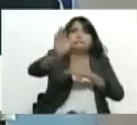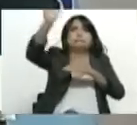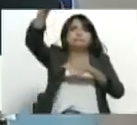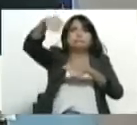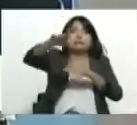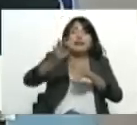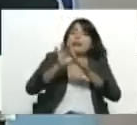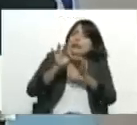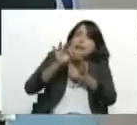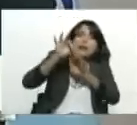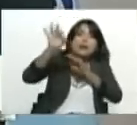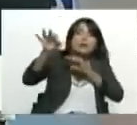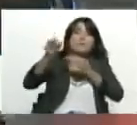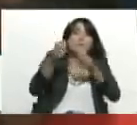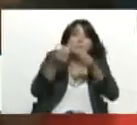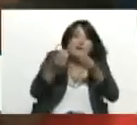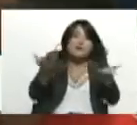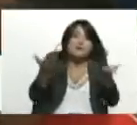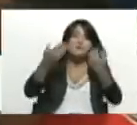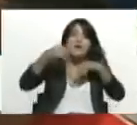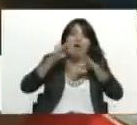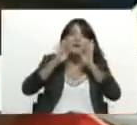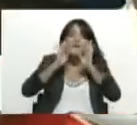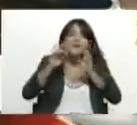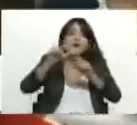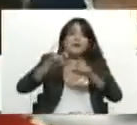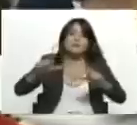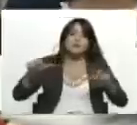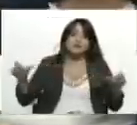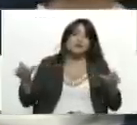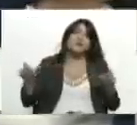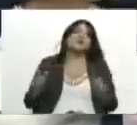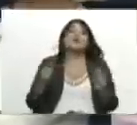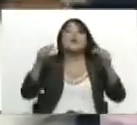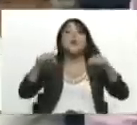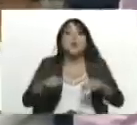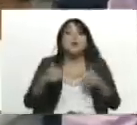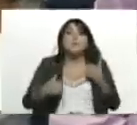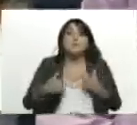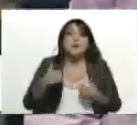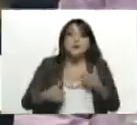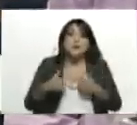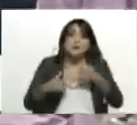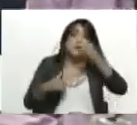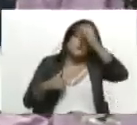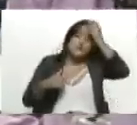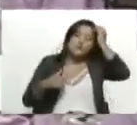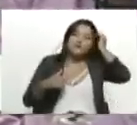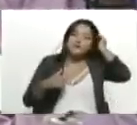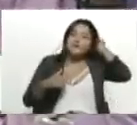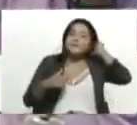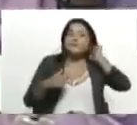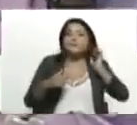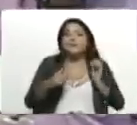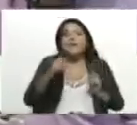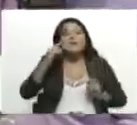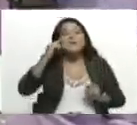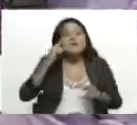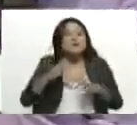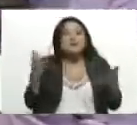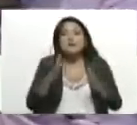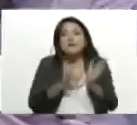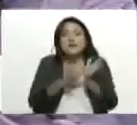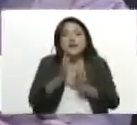para tener a nuestro pueblo hoy miércoles día del Nazareno lo que revela que